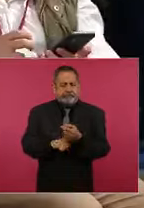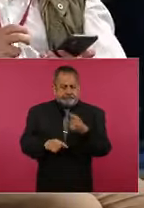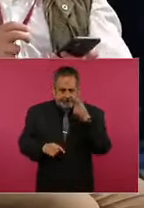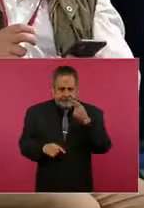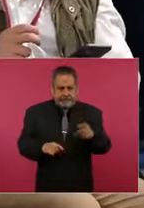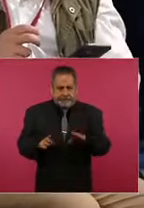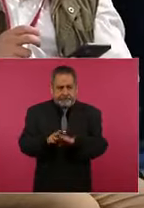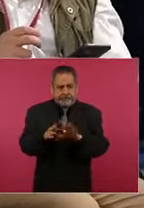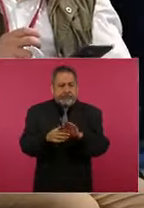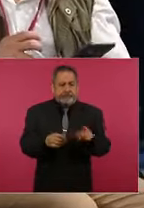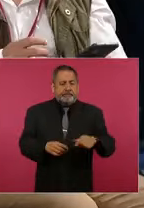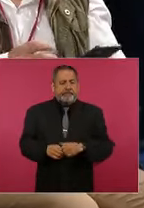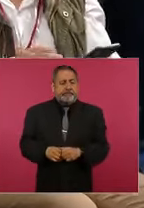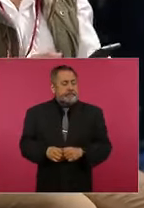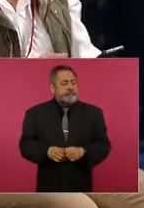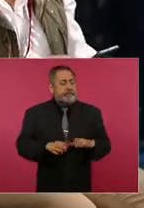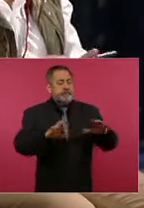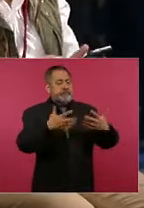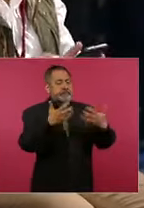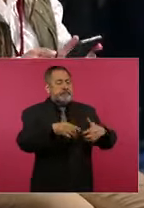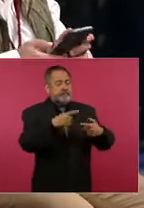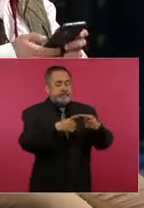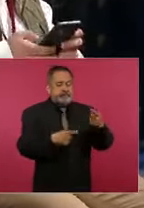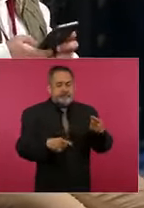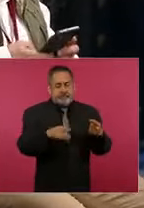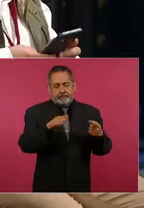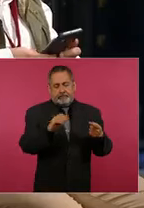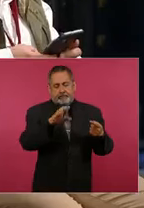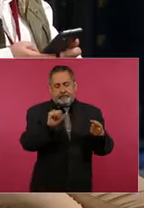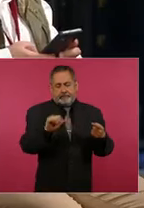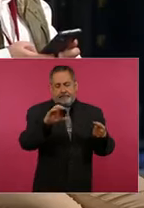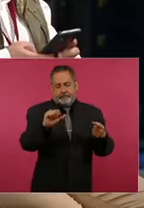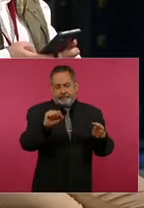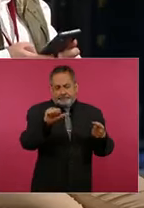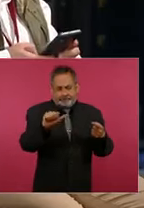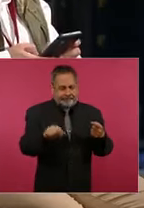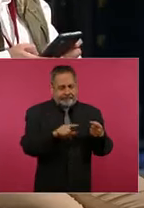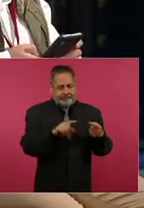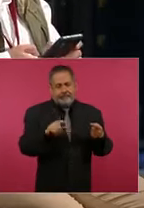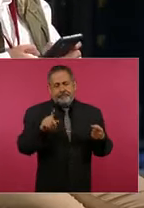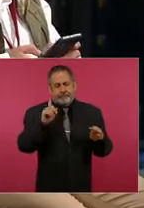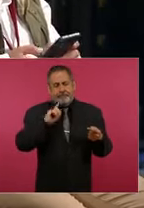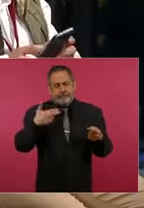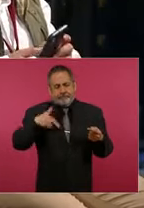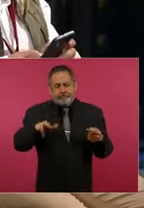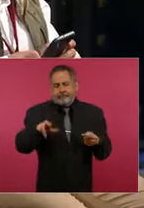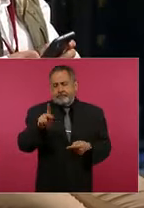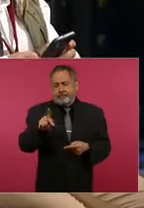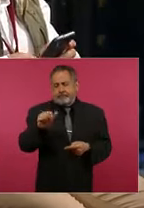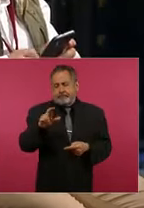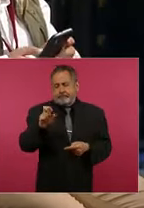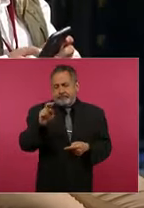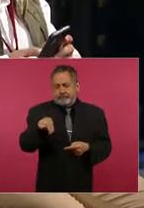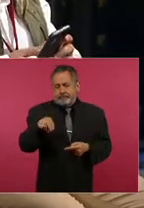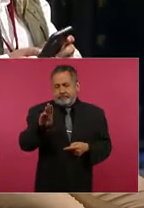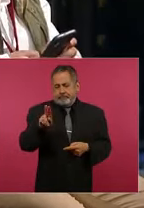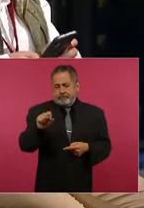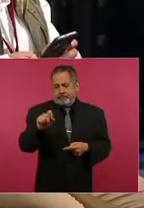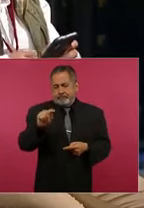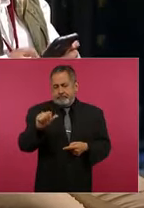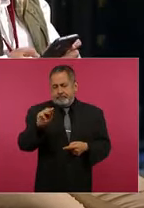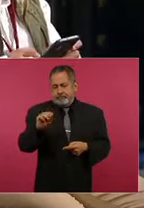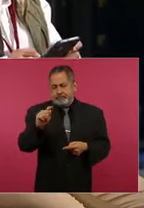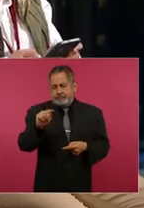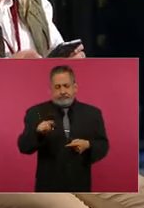este asunto. La constructora Govacasa, representada por Karen Malacara Bustamante, aquí nos dicen,